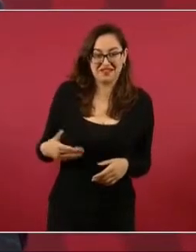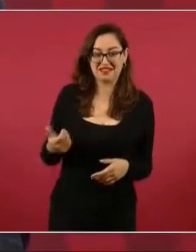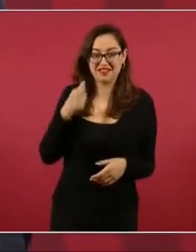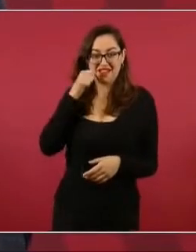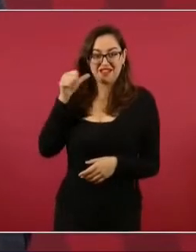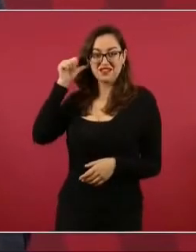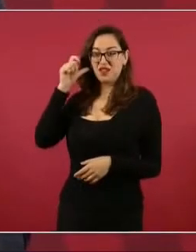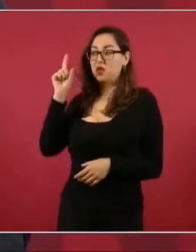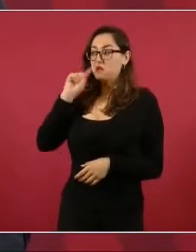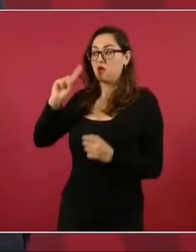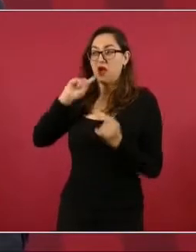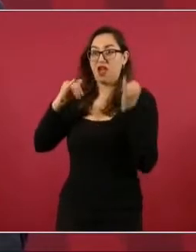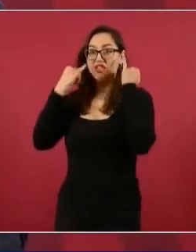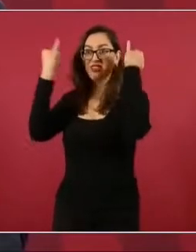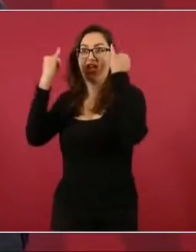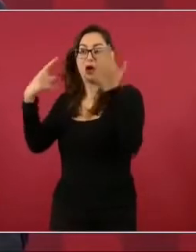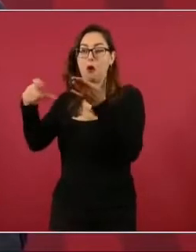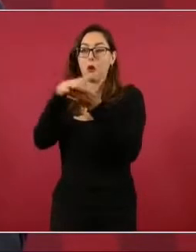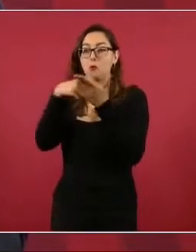rusos,